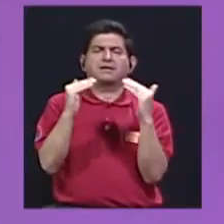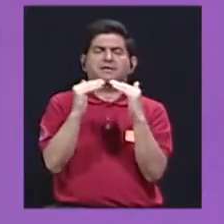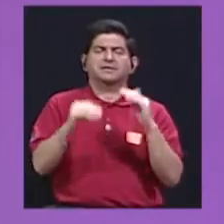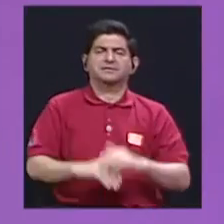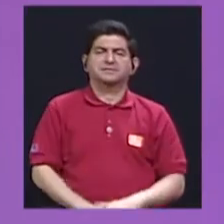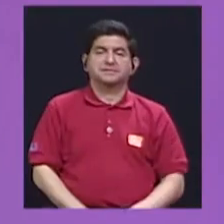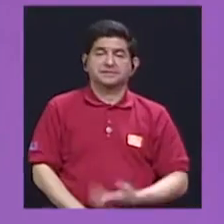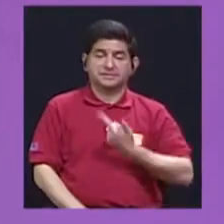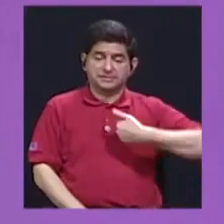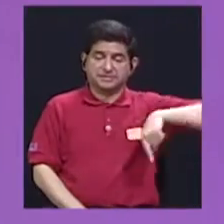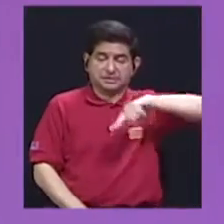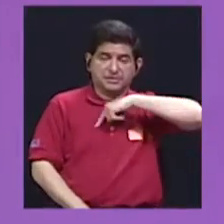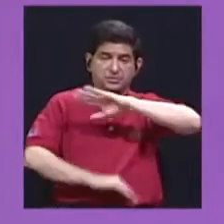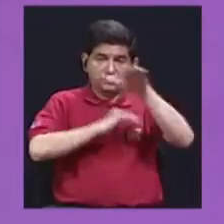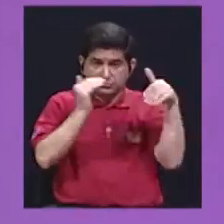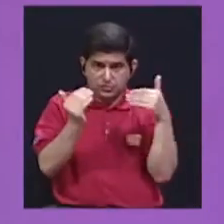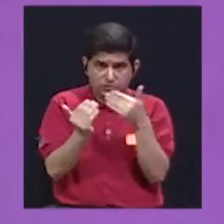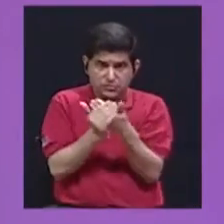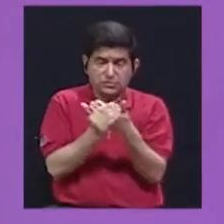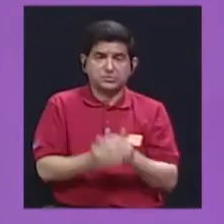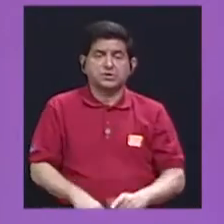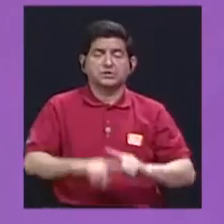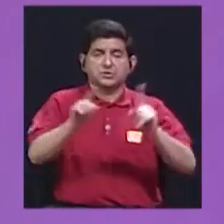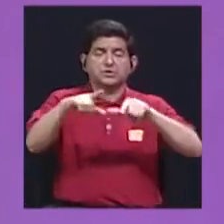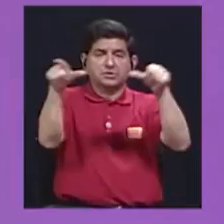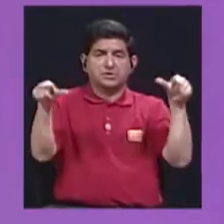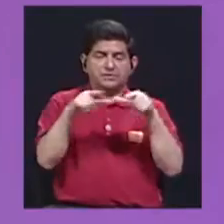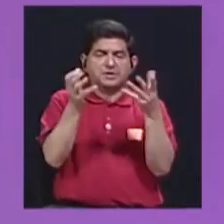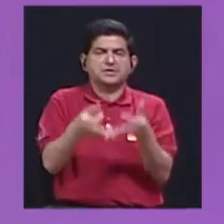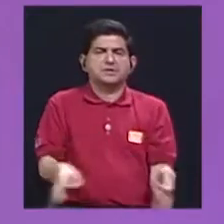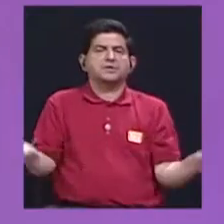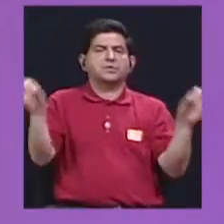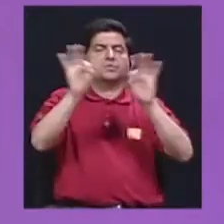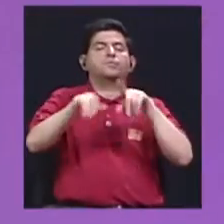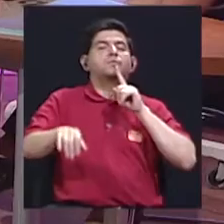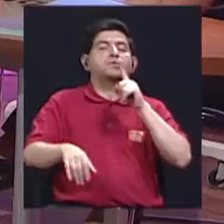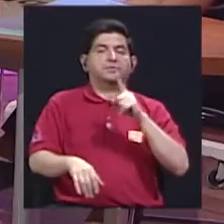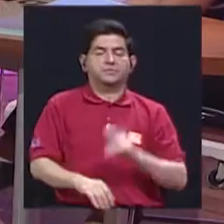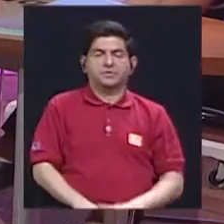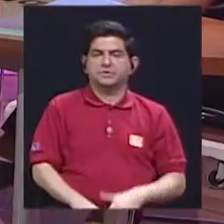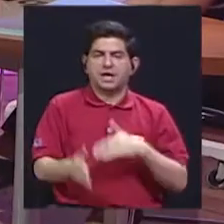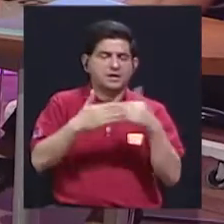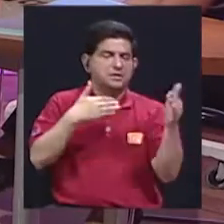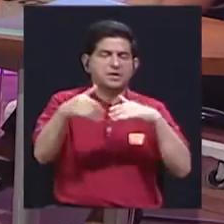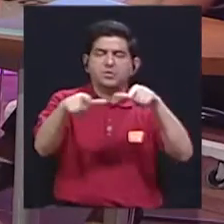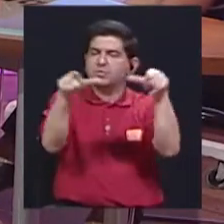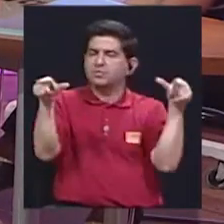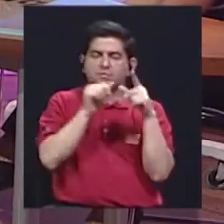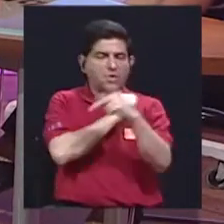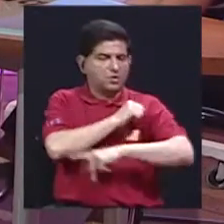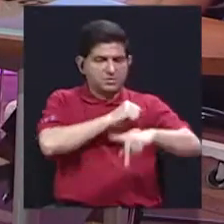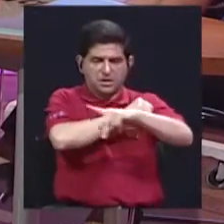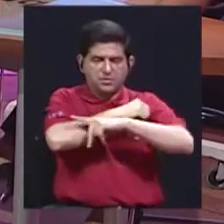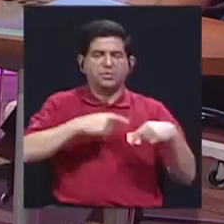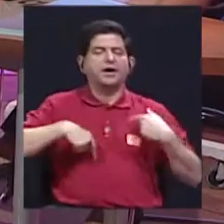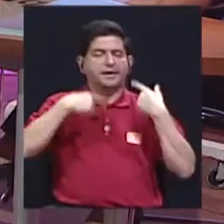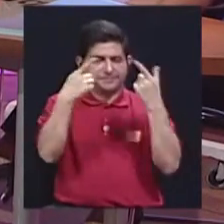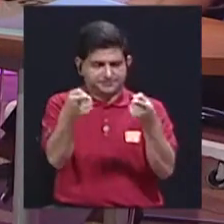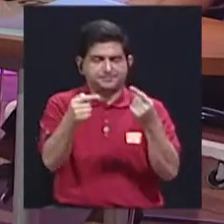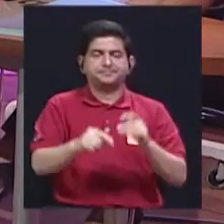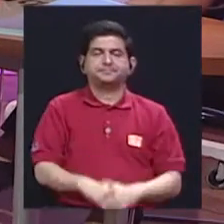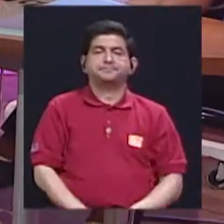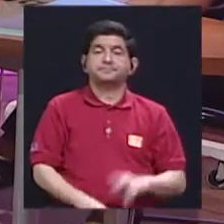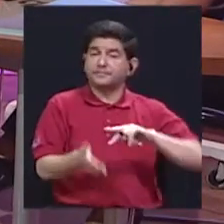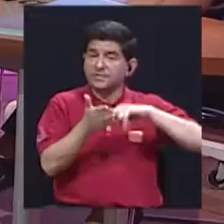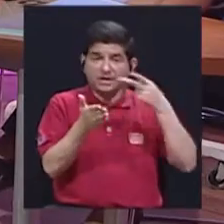estamos en todos los los ritmo importante de los capaces quien se llega a cualquier rincón del año bueno si por ahí